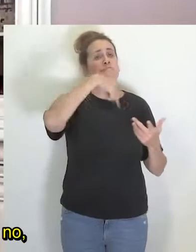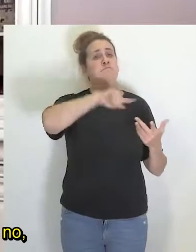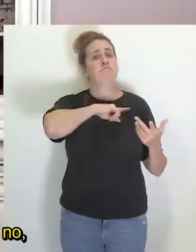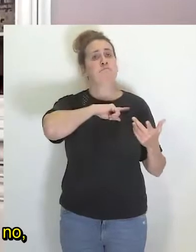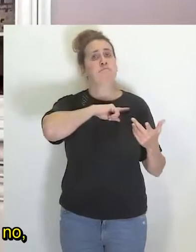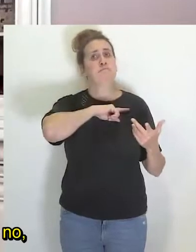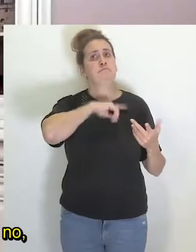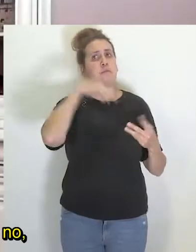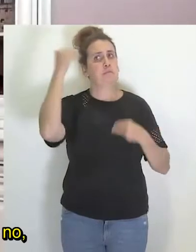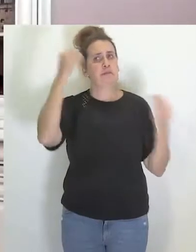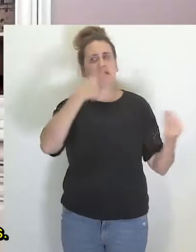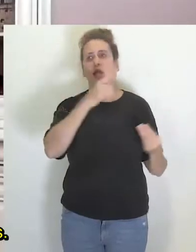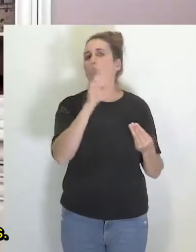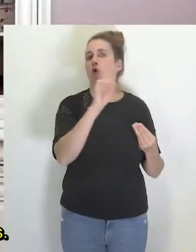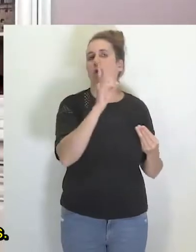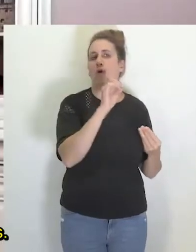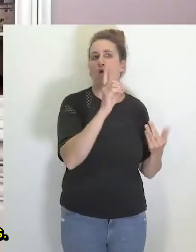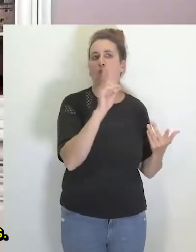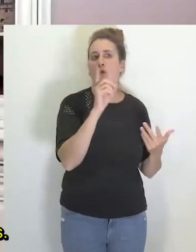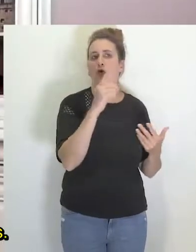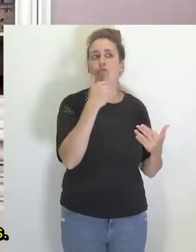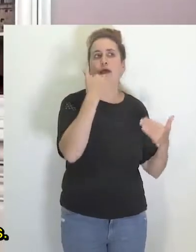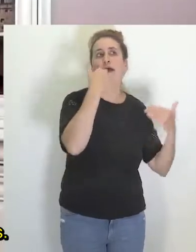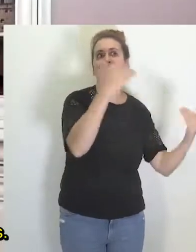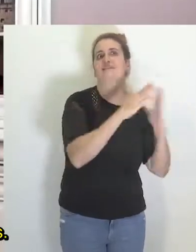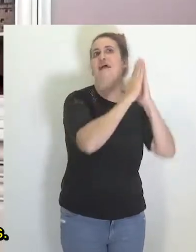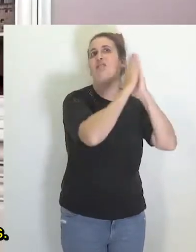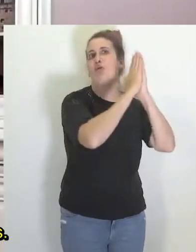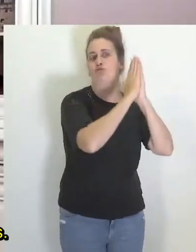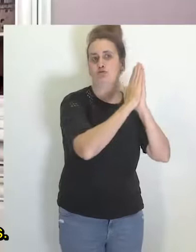consideran que no, que fue un denos gracias a Dios,